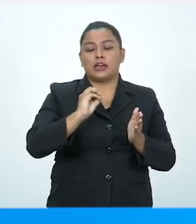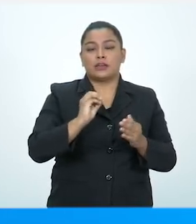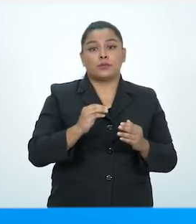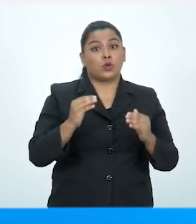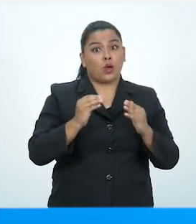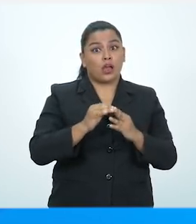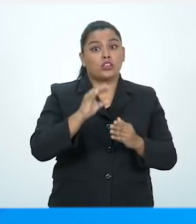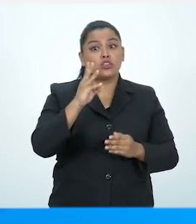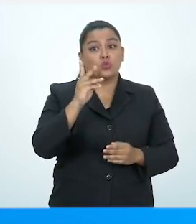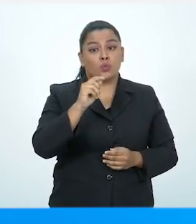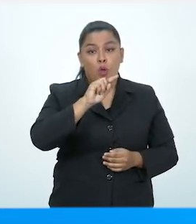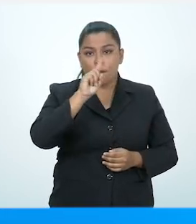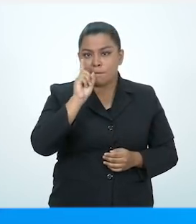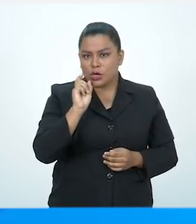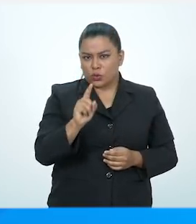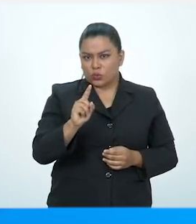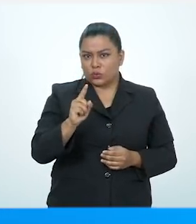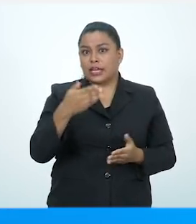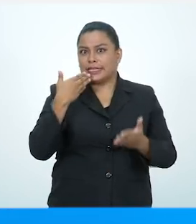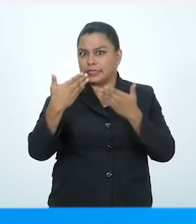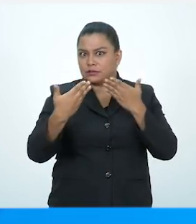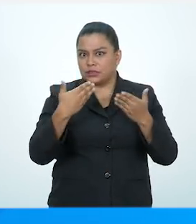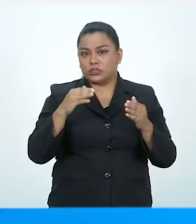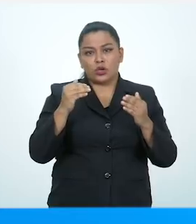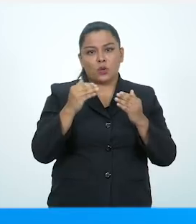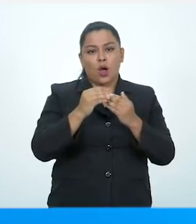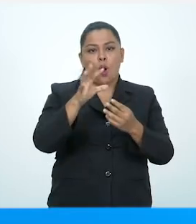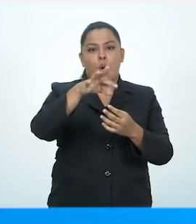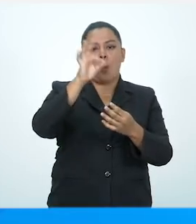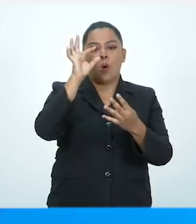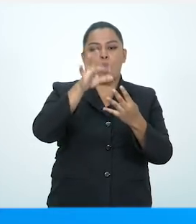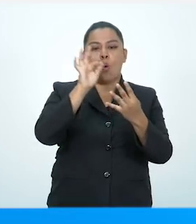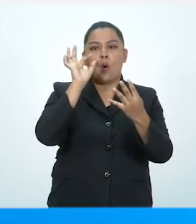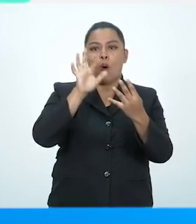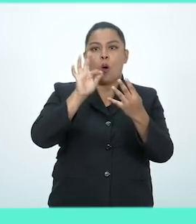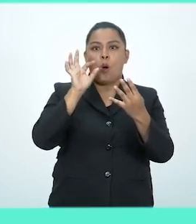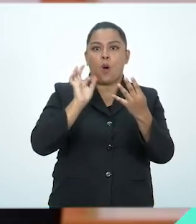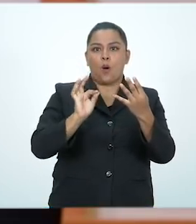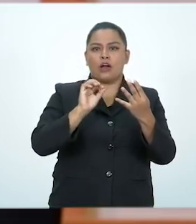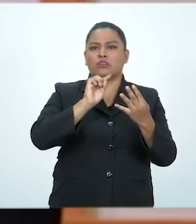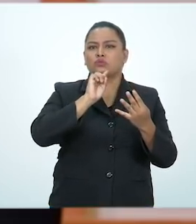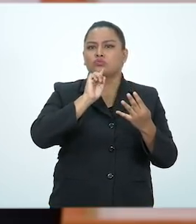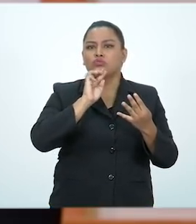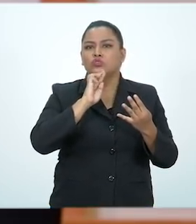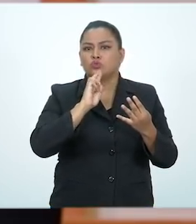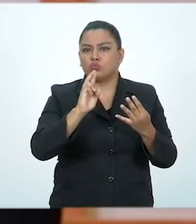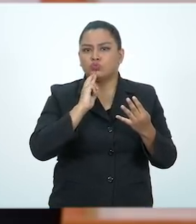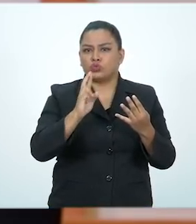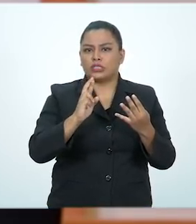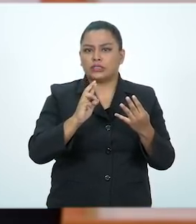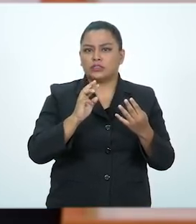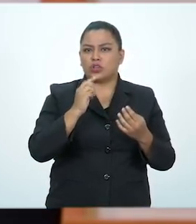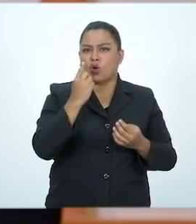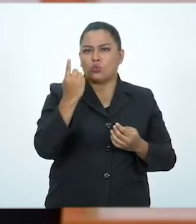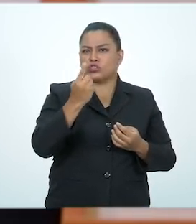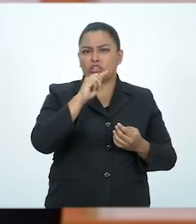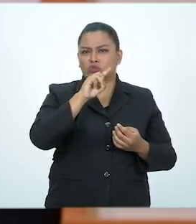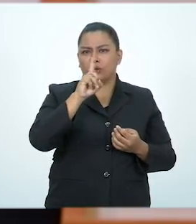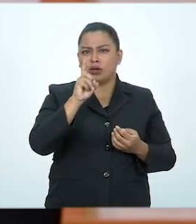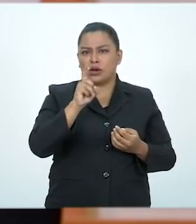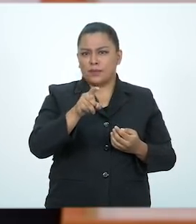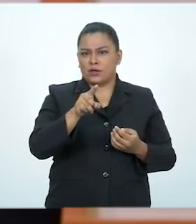ítem, así como su enunciado y las opciones de respuesta. No siempre un solo ítem